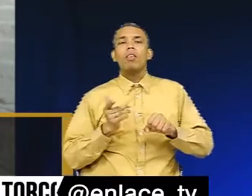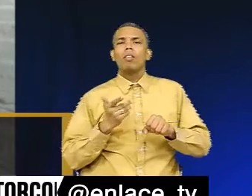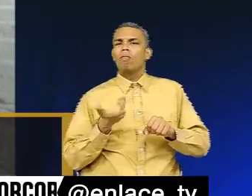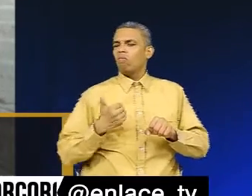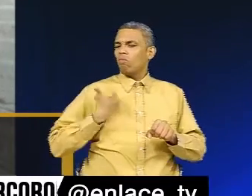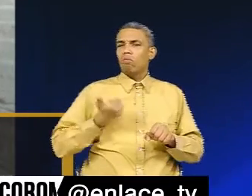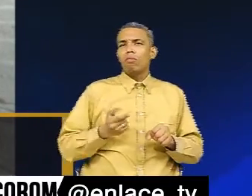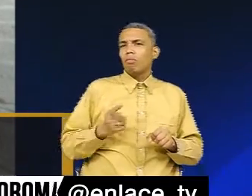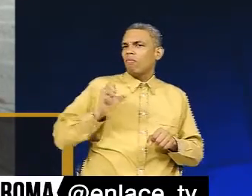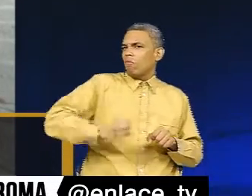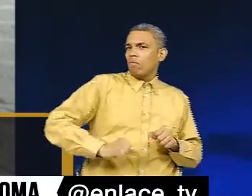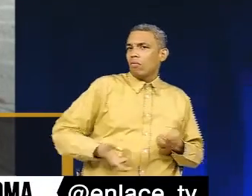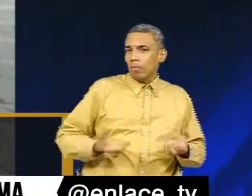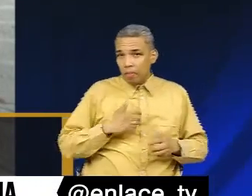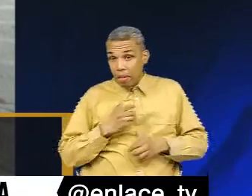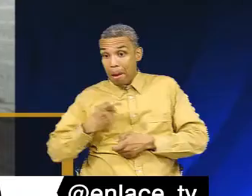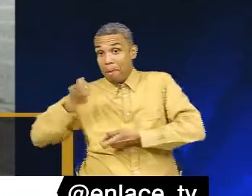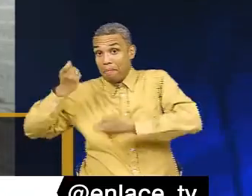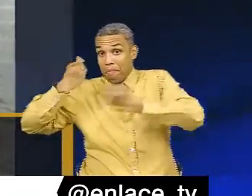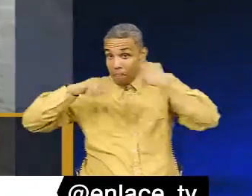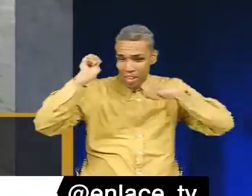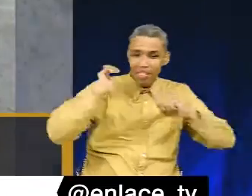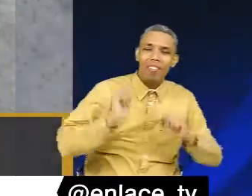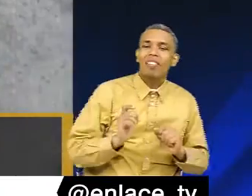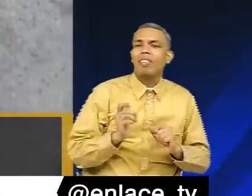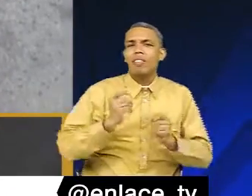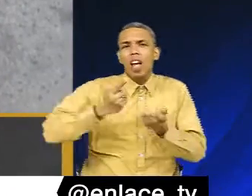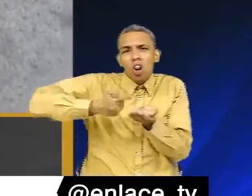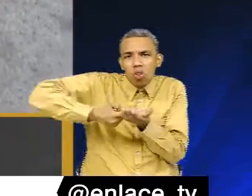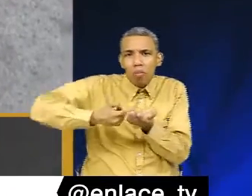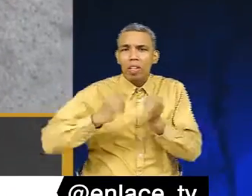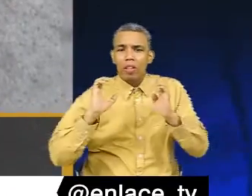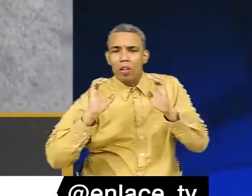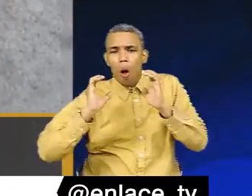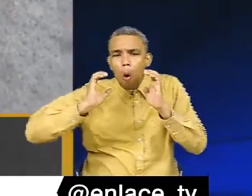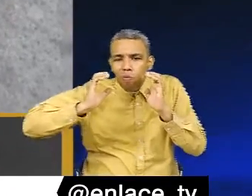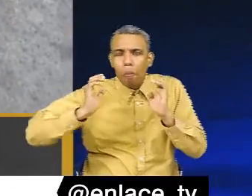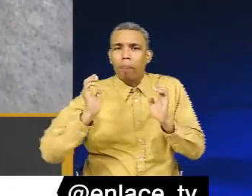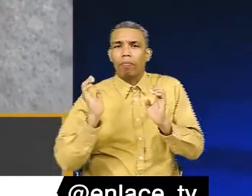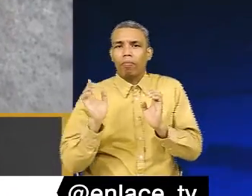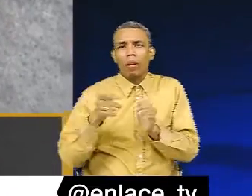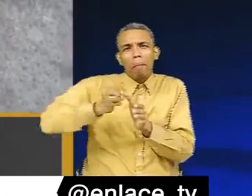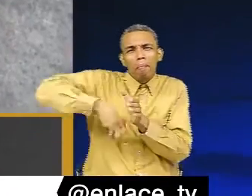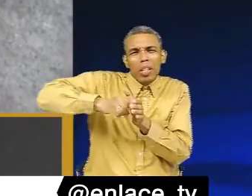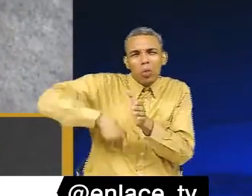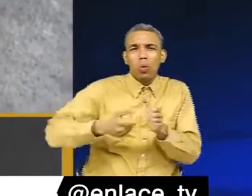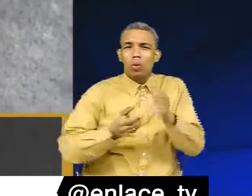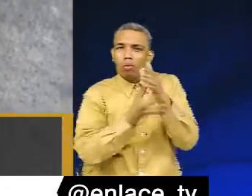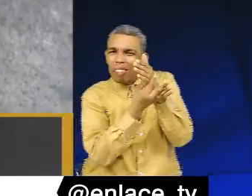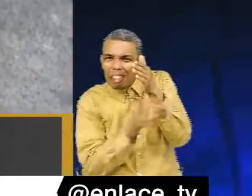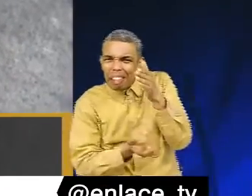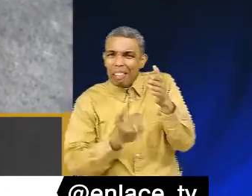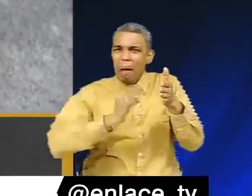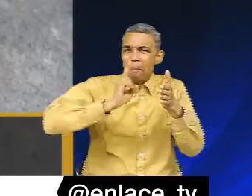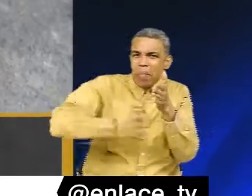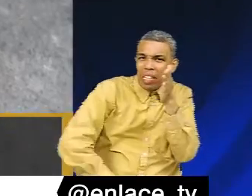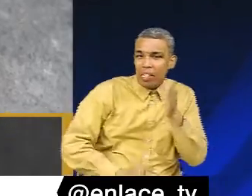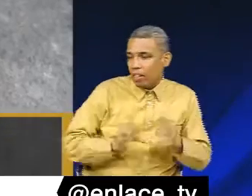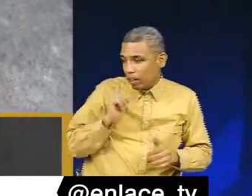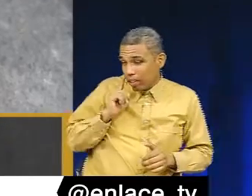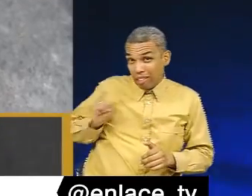tienen allí el negocio no son agradecidos con el espacio invadido, dejándolo en estas condiciones. Grasa y manchas de aceite en el